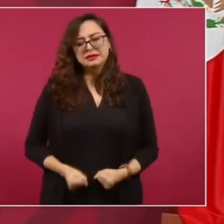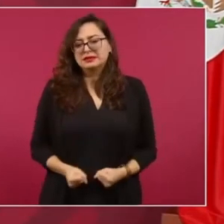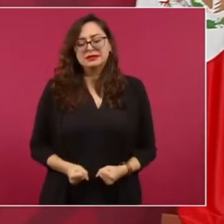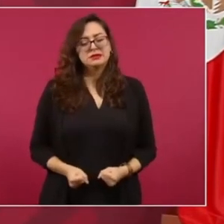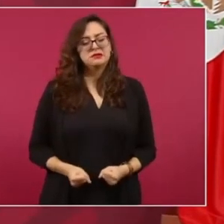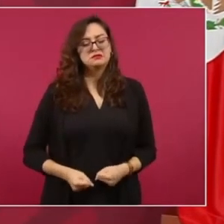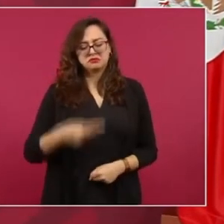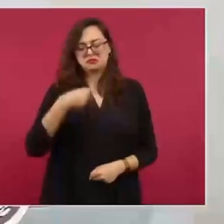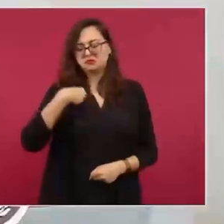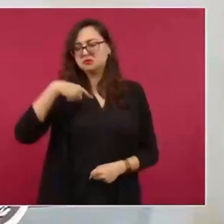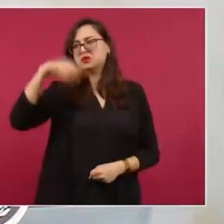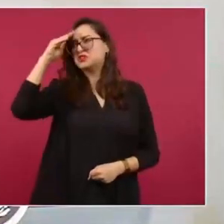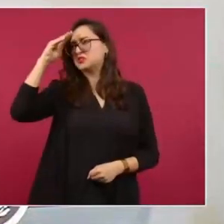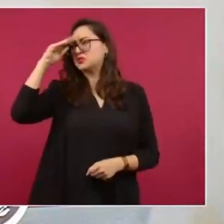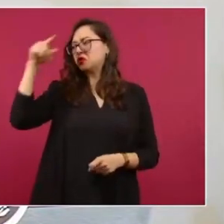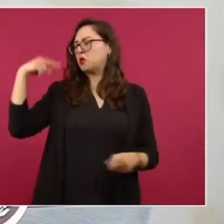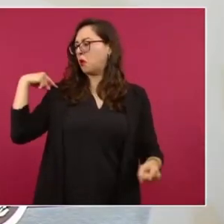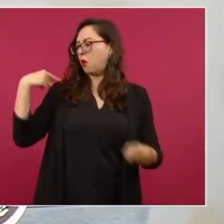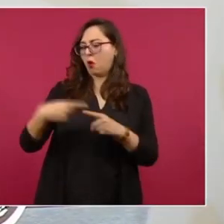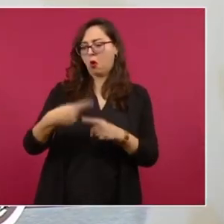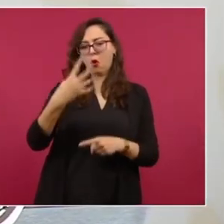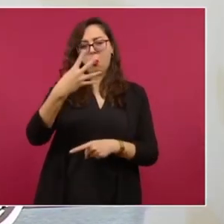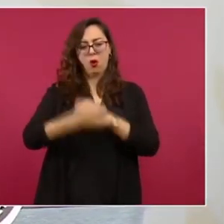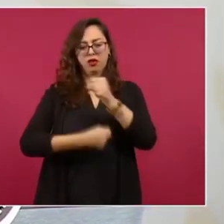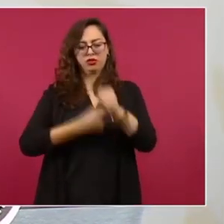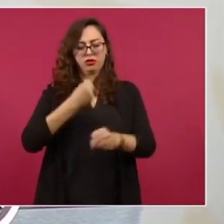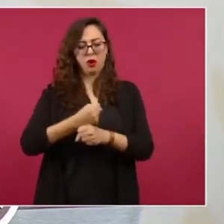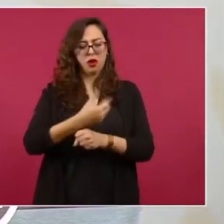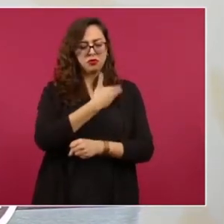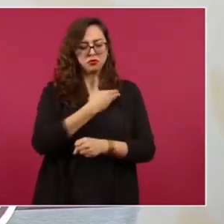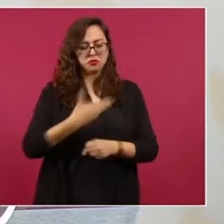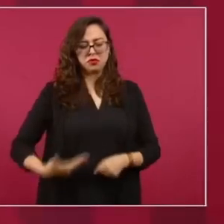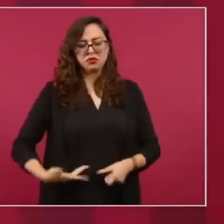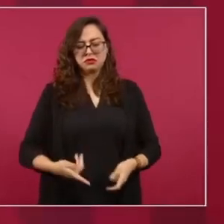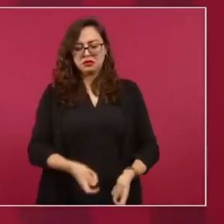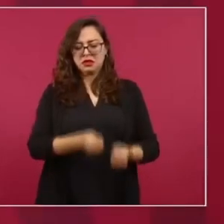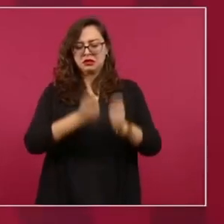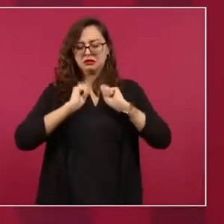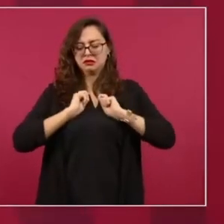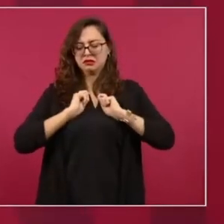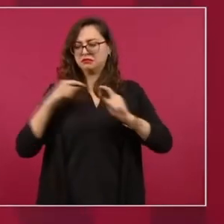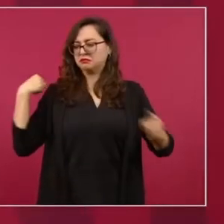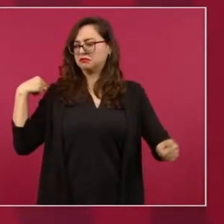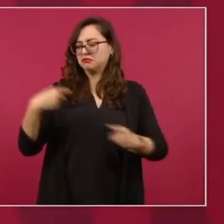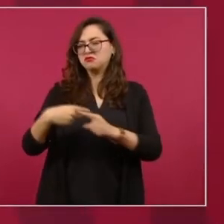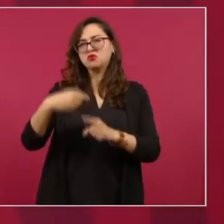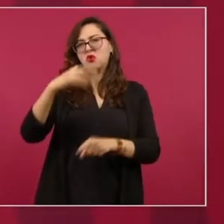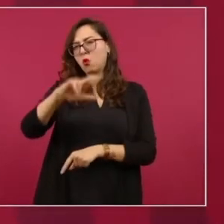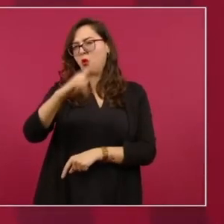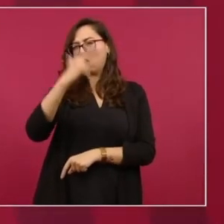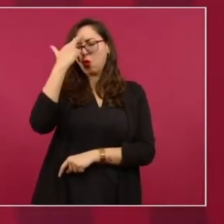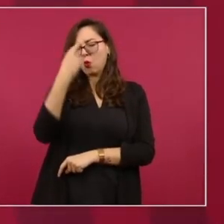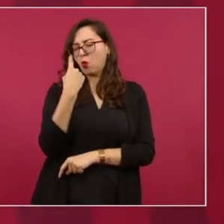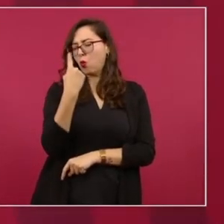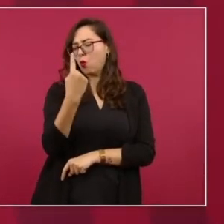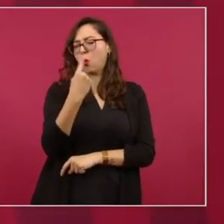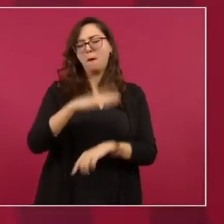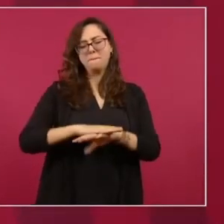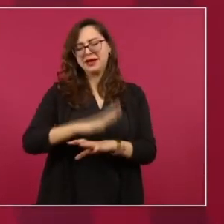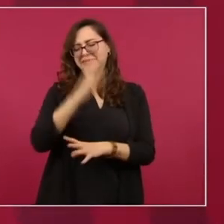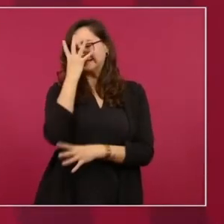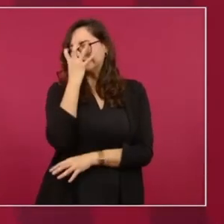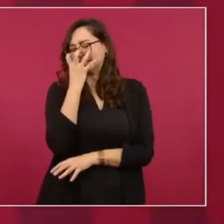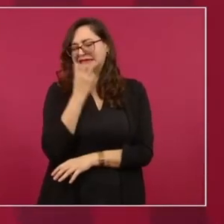doloroso en el tiempo que lleva como presidente, les diría lo de Tlahualilpan.